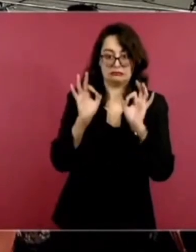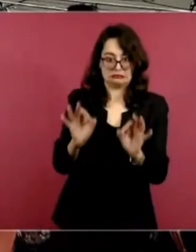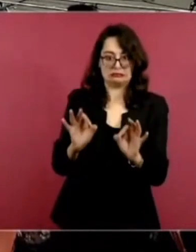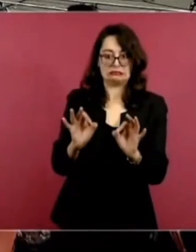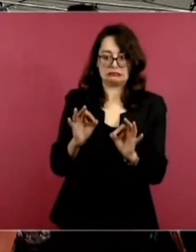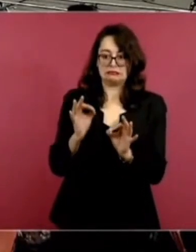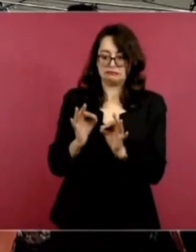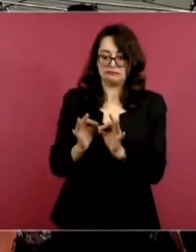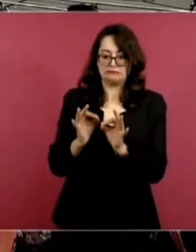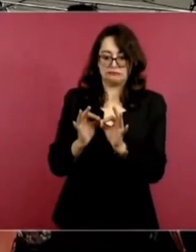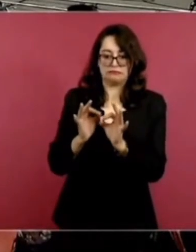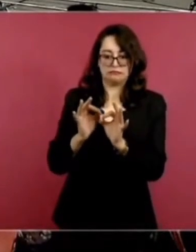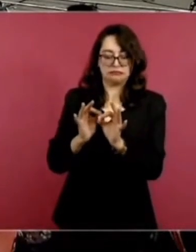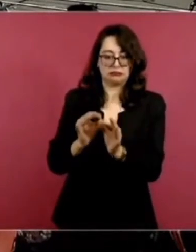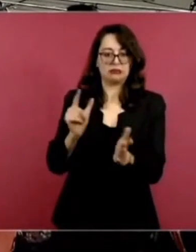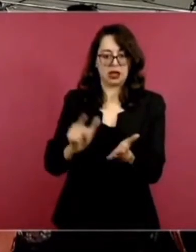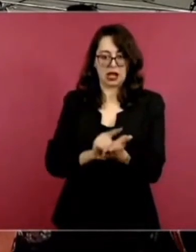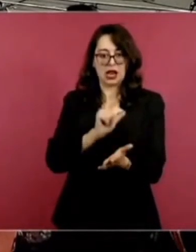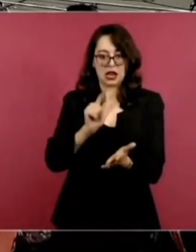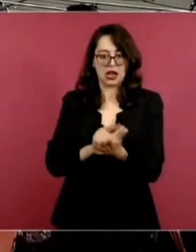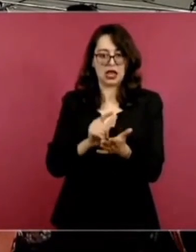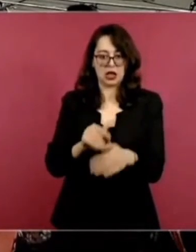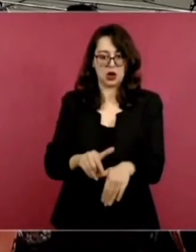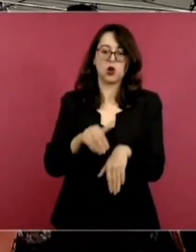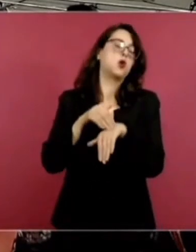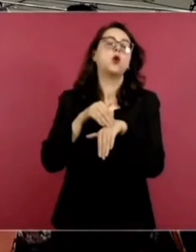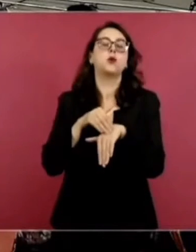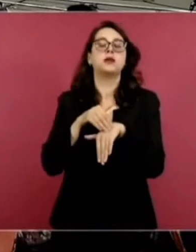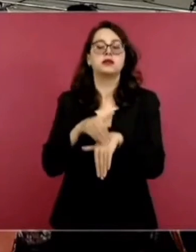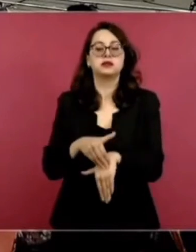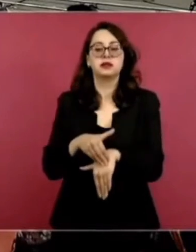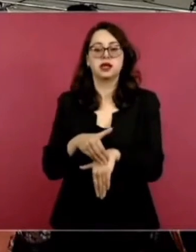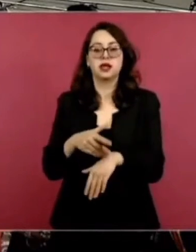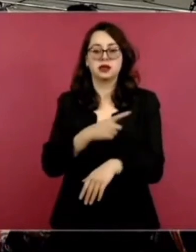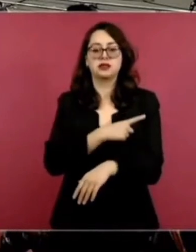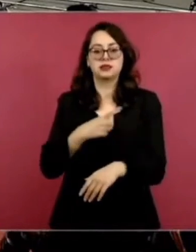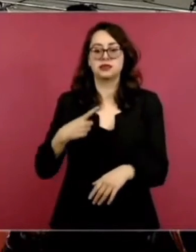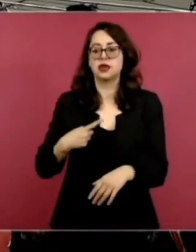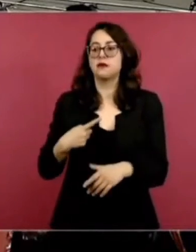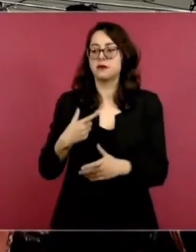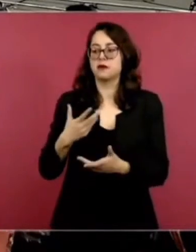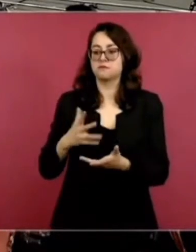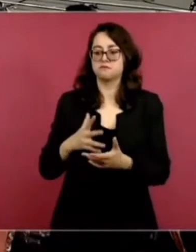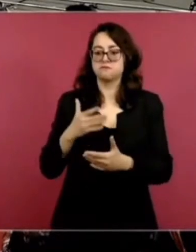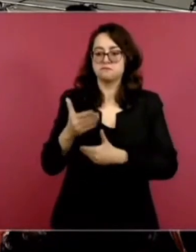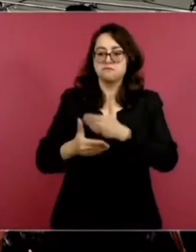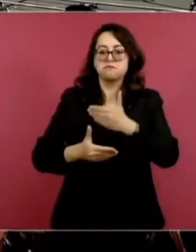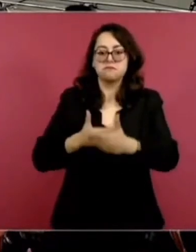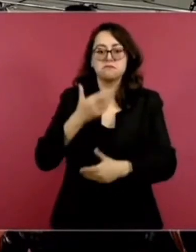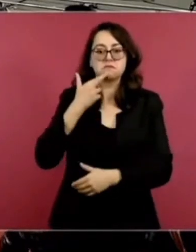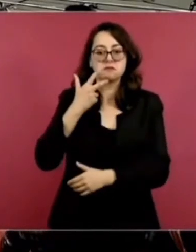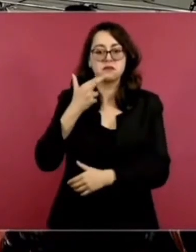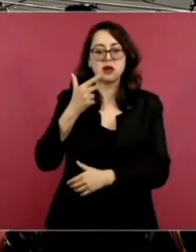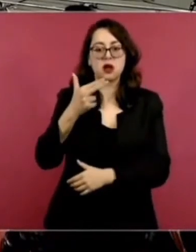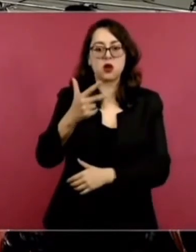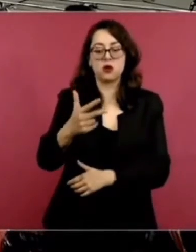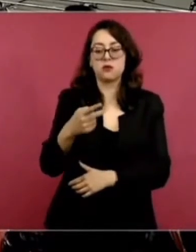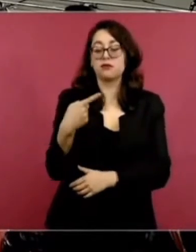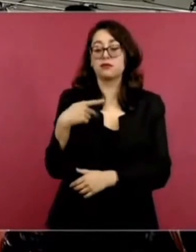con más apego a lo que debe ser la transformación del país,